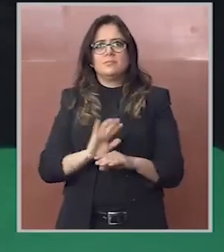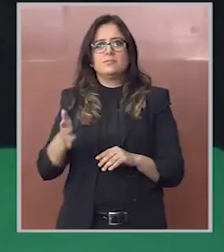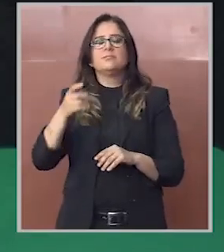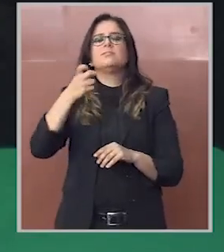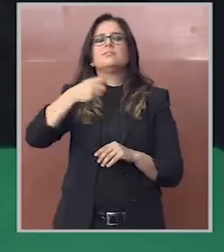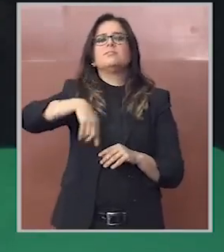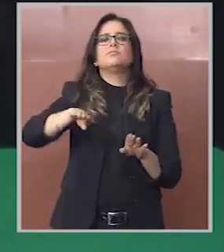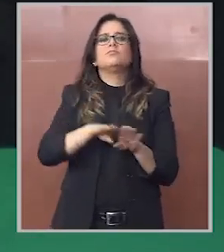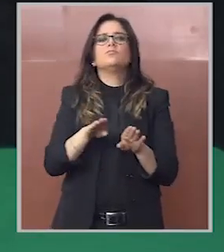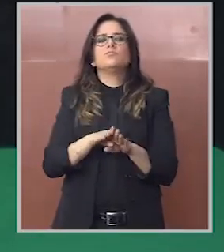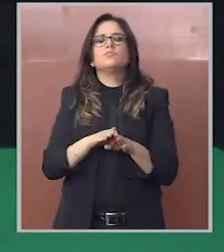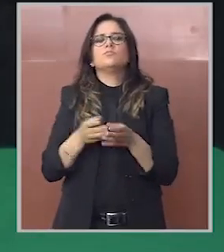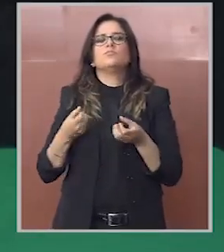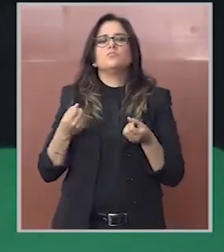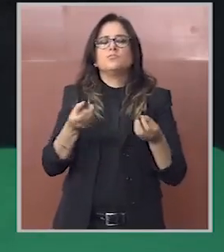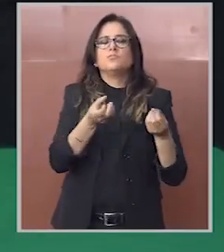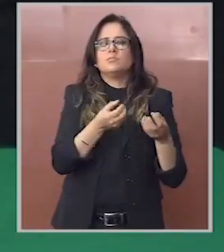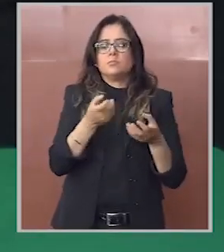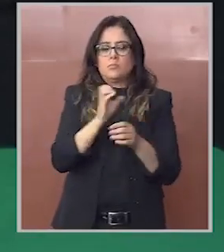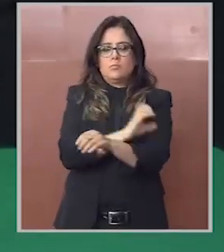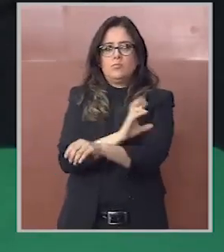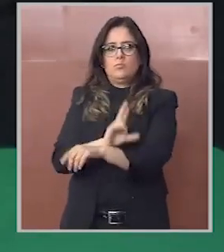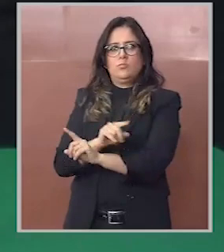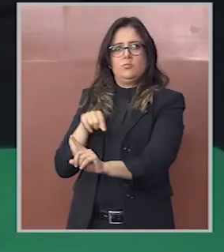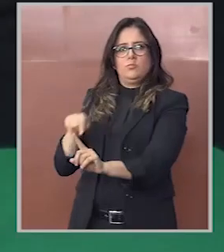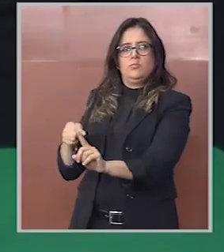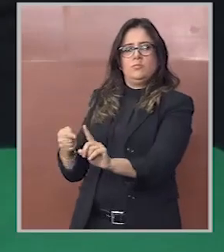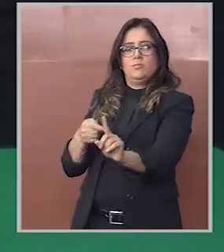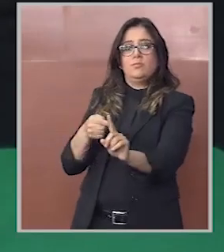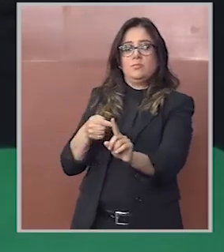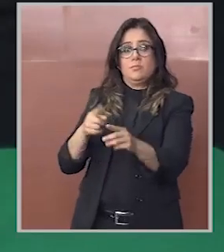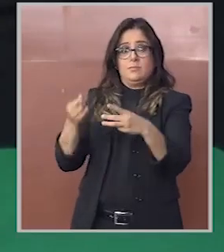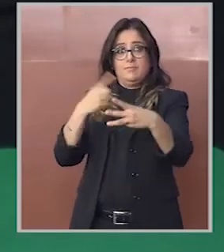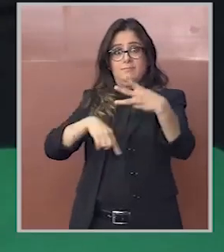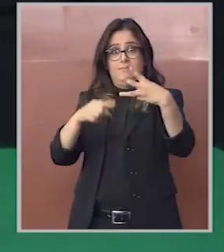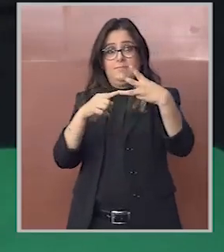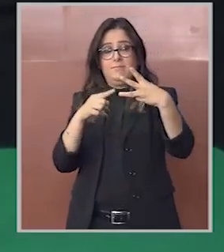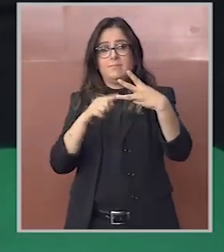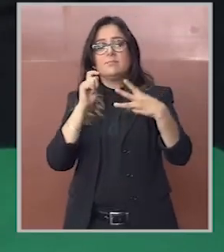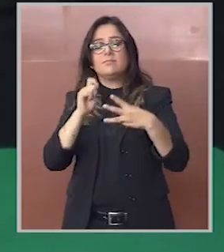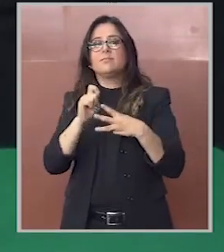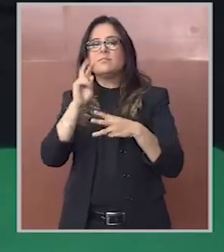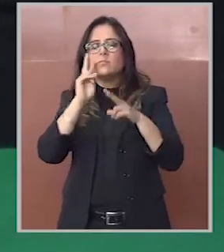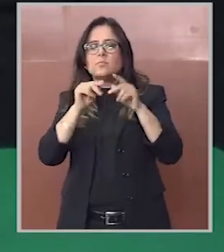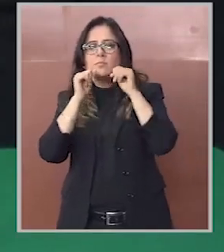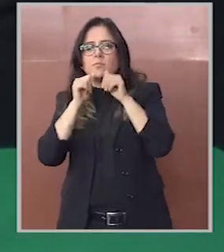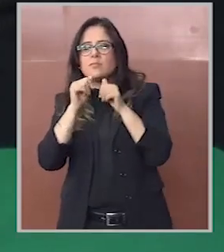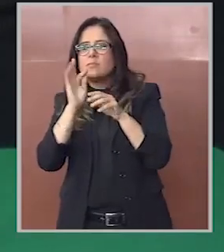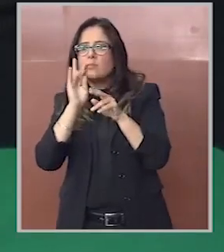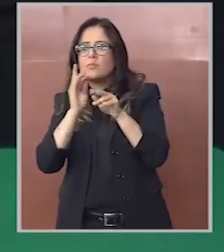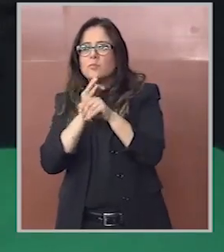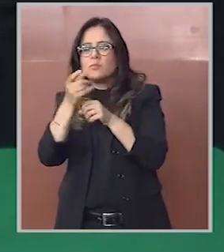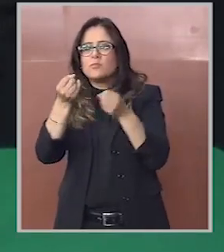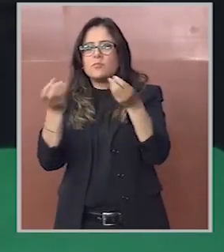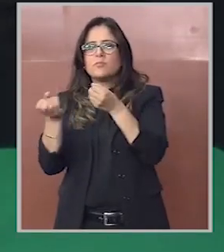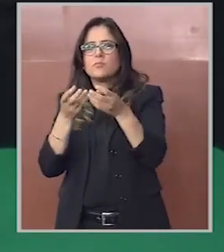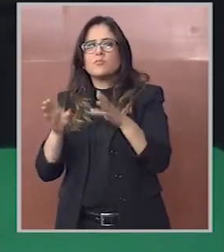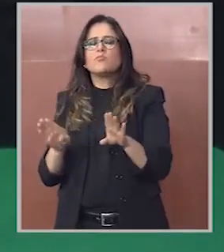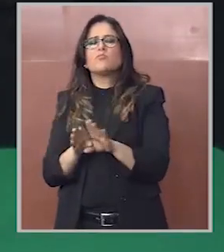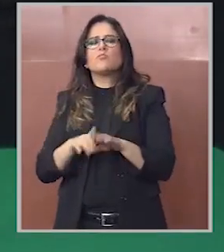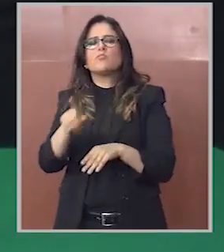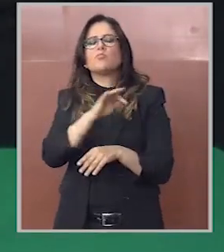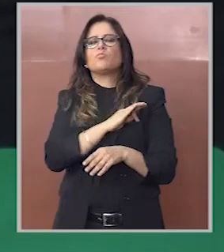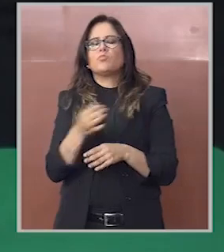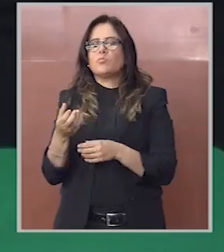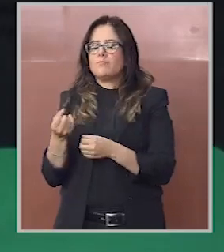lugar yo diría y escuchándolos muy fuertemente Cómo extender aquí en México esta labor que